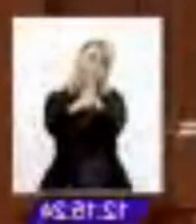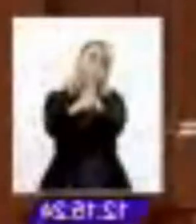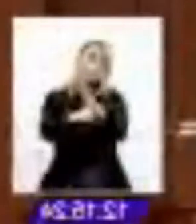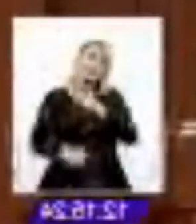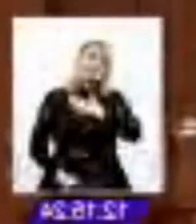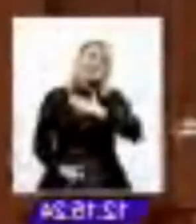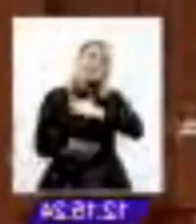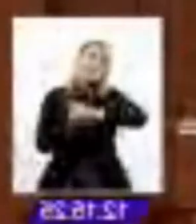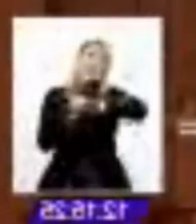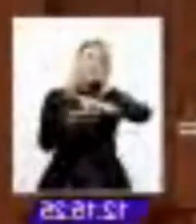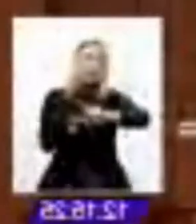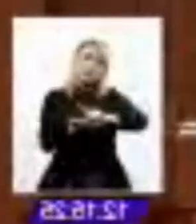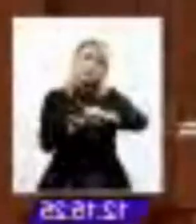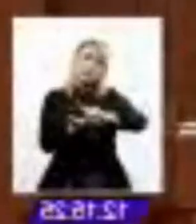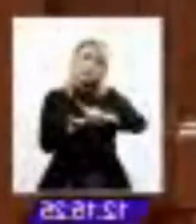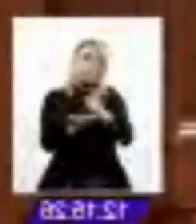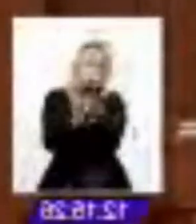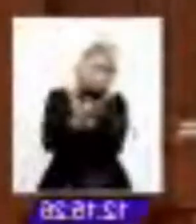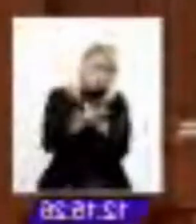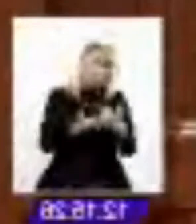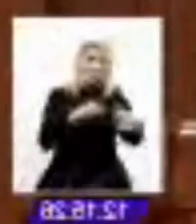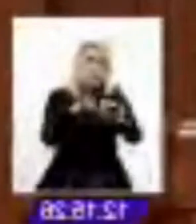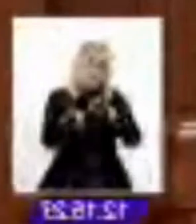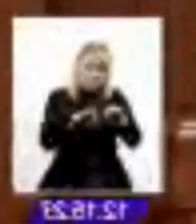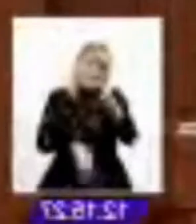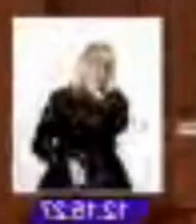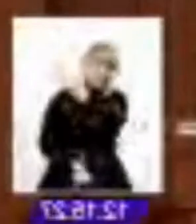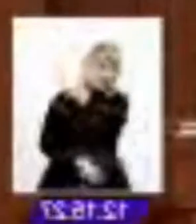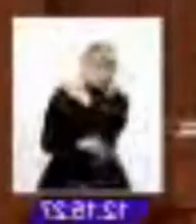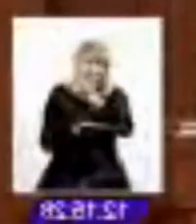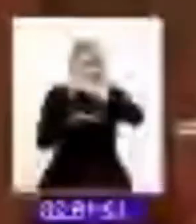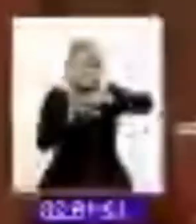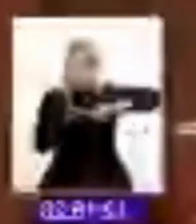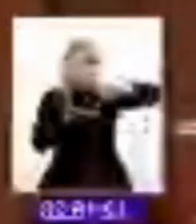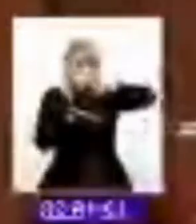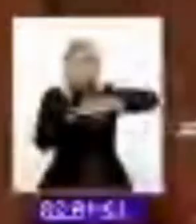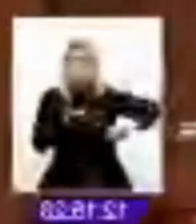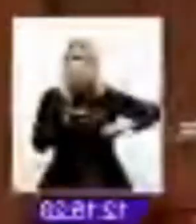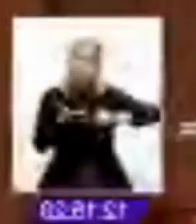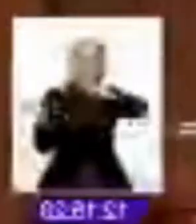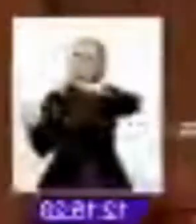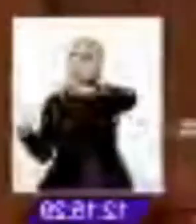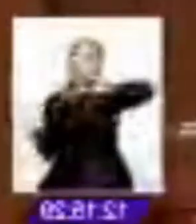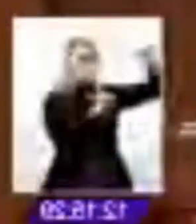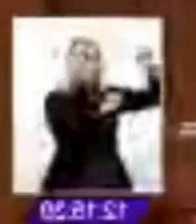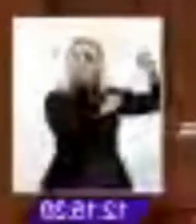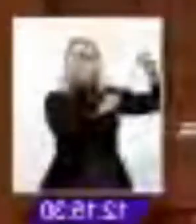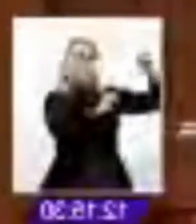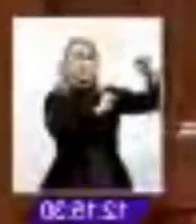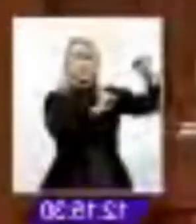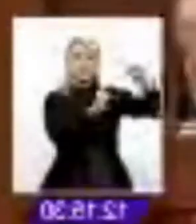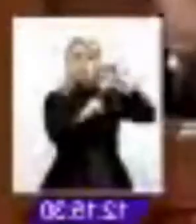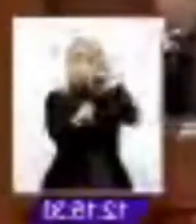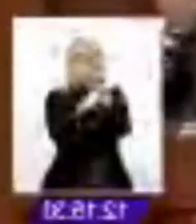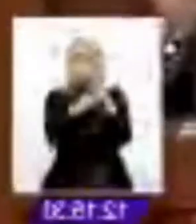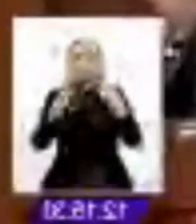enfrentarse abiertamente al poder legislativo y al poder ejecutivo desde esta posición de